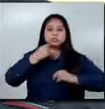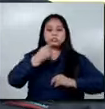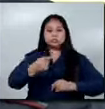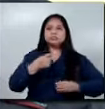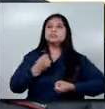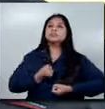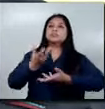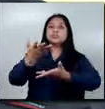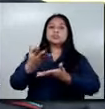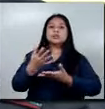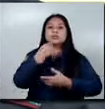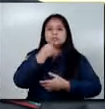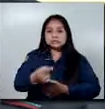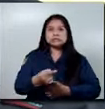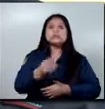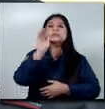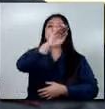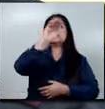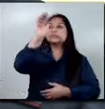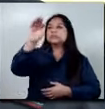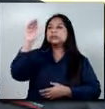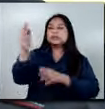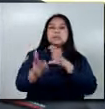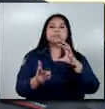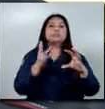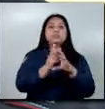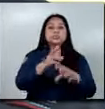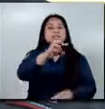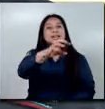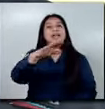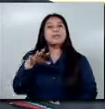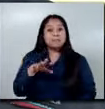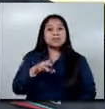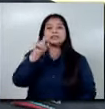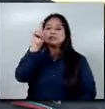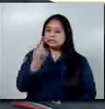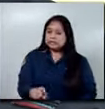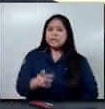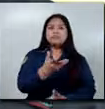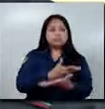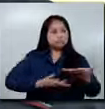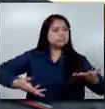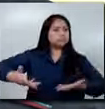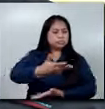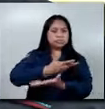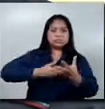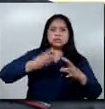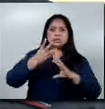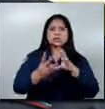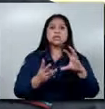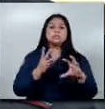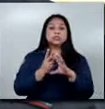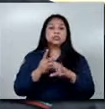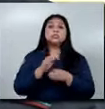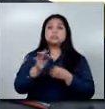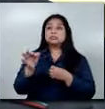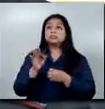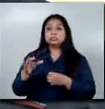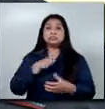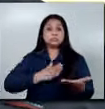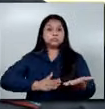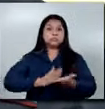voces clamándole al mundo que la paz tiene que imperar en el mundo y que los pueblos tienen derecho de